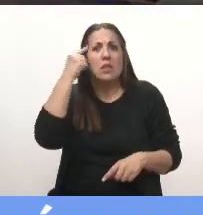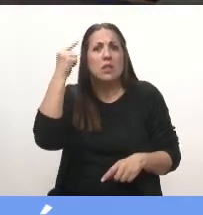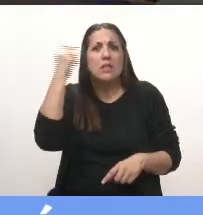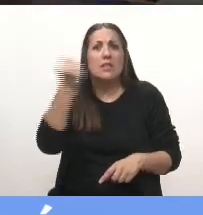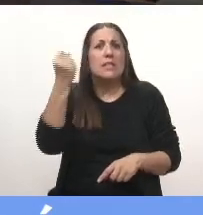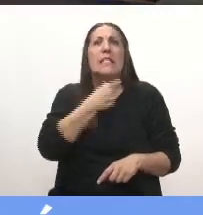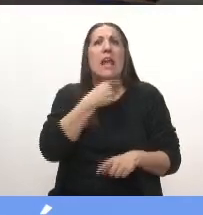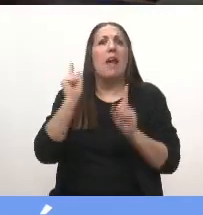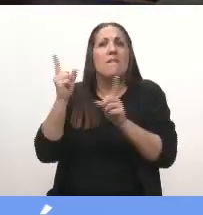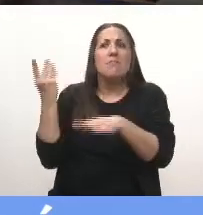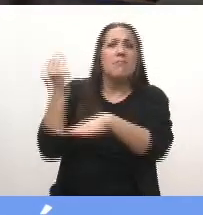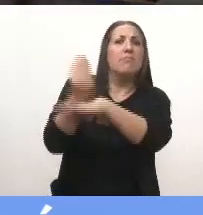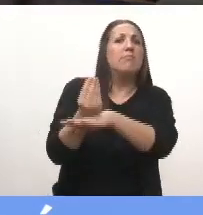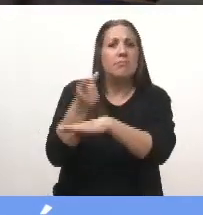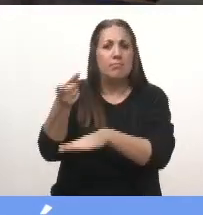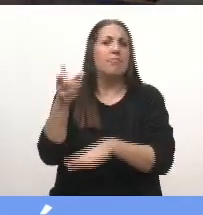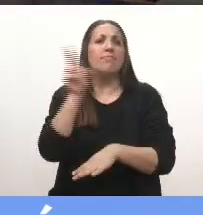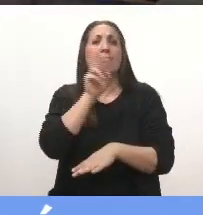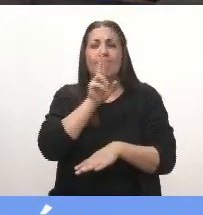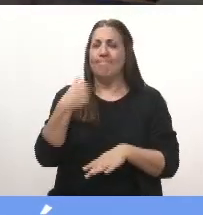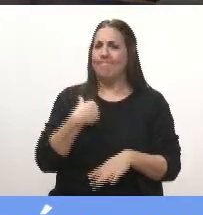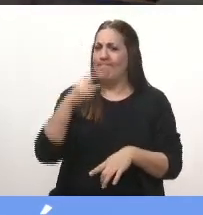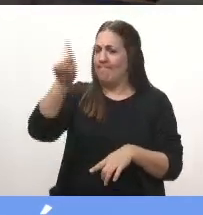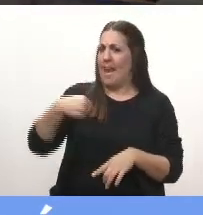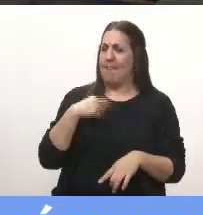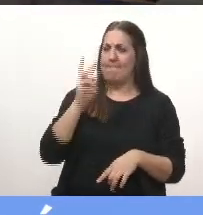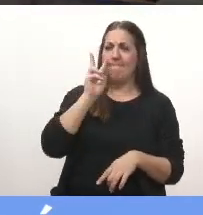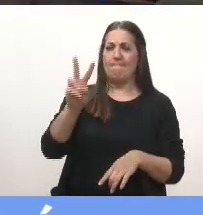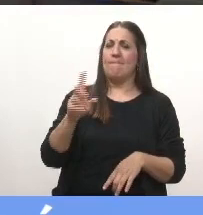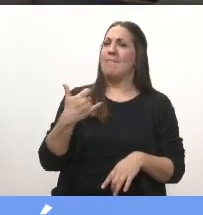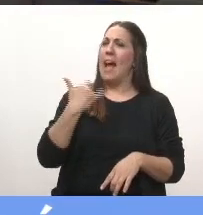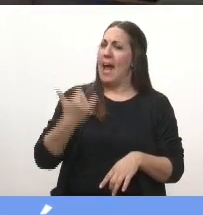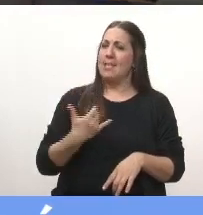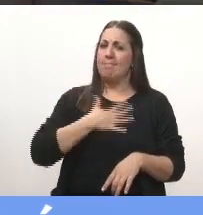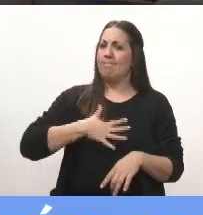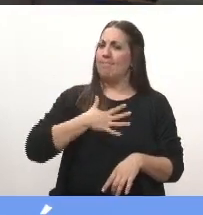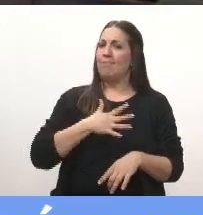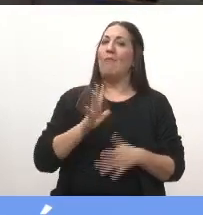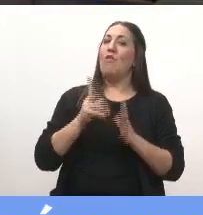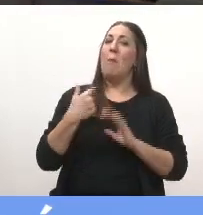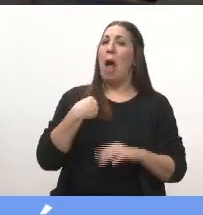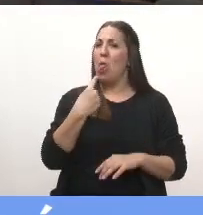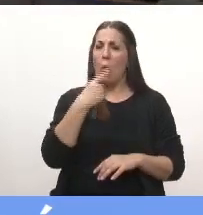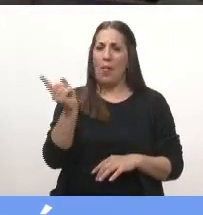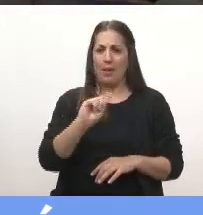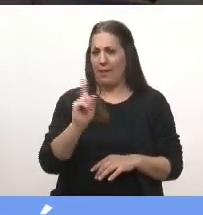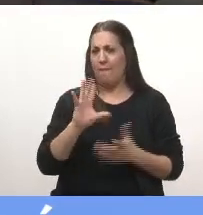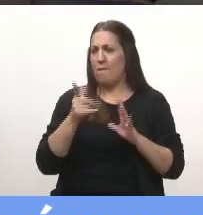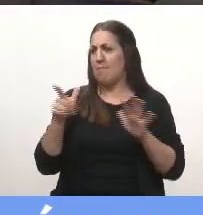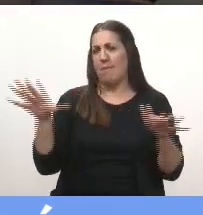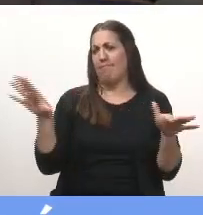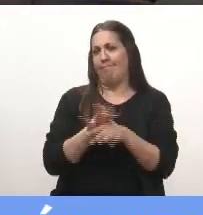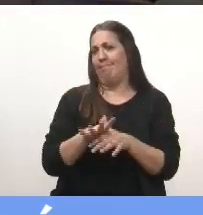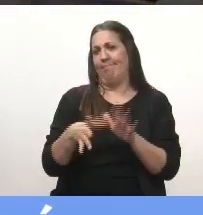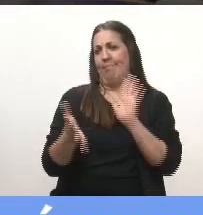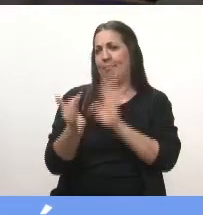Figueroa nos trae más que sospechas certezas nos trae más que sospechas certezas de